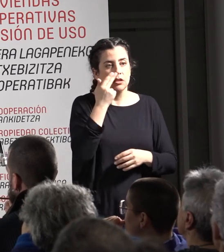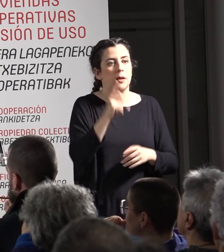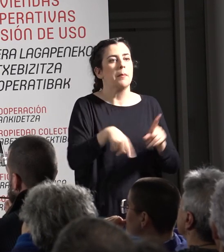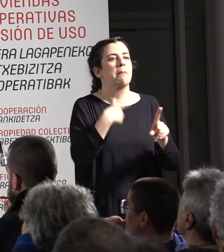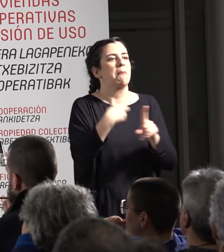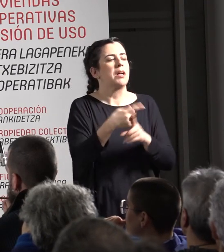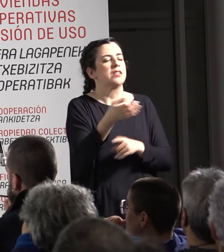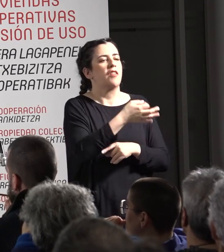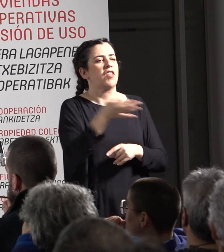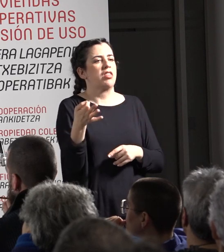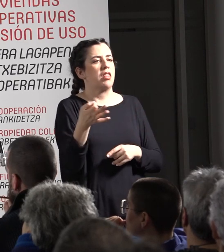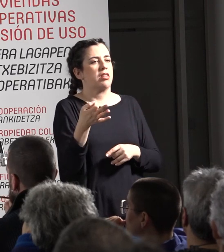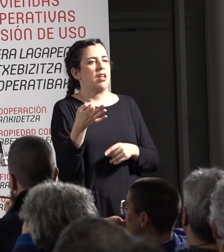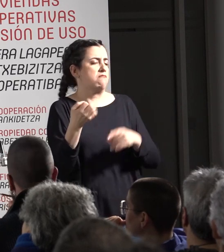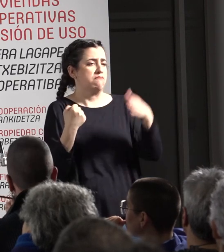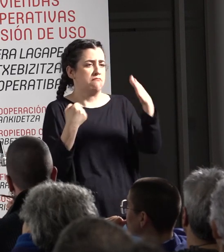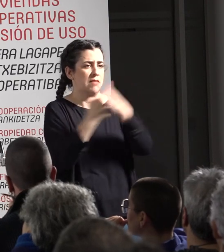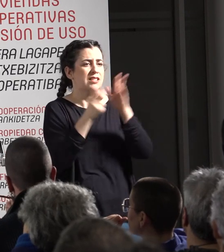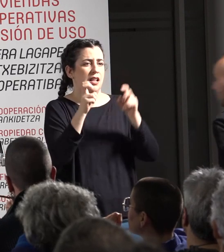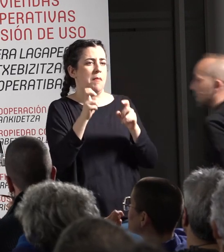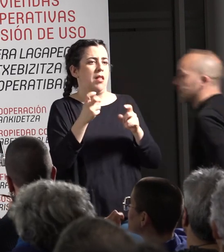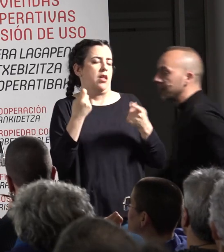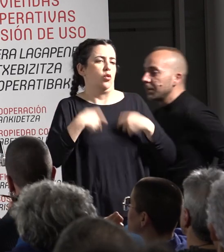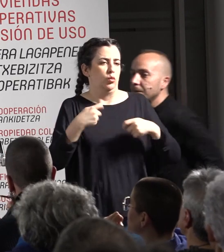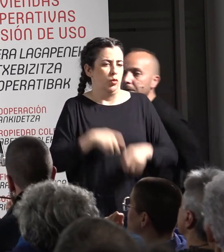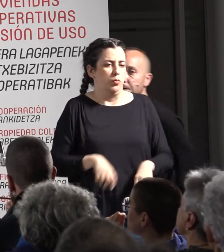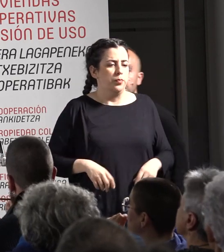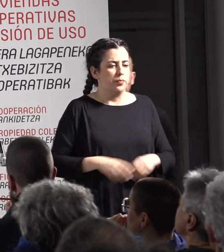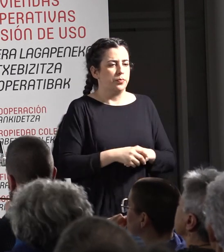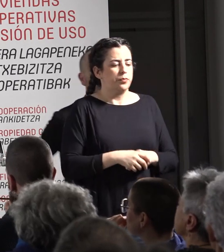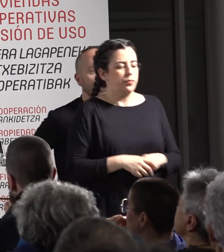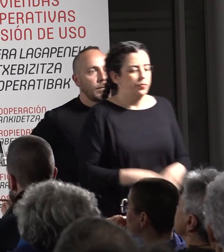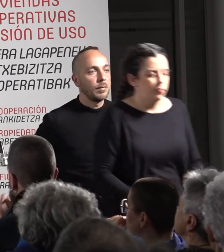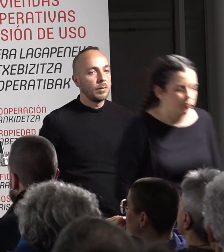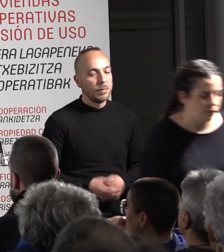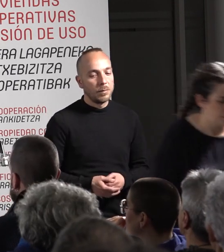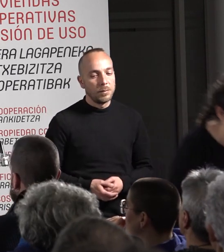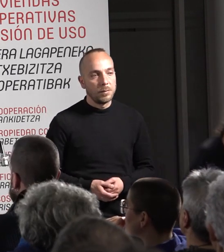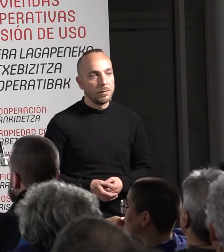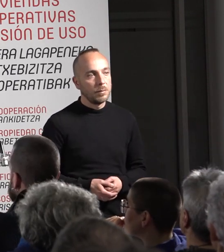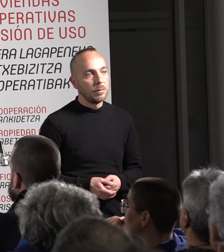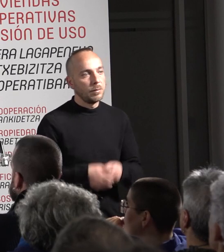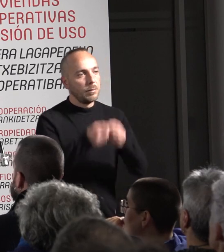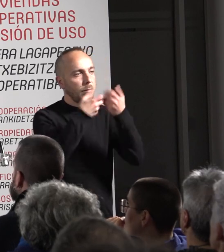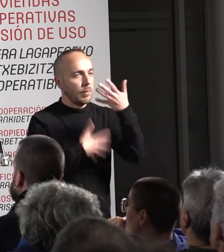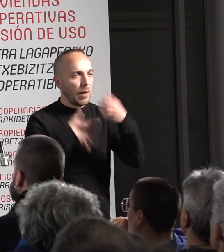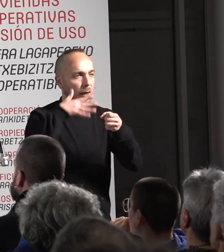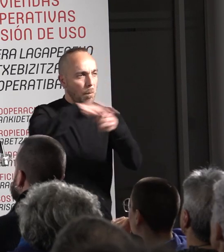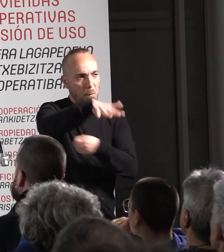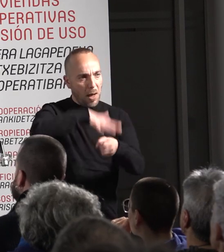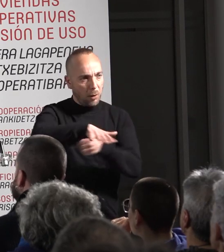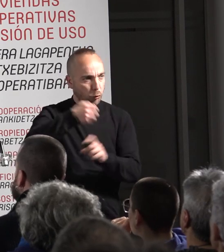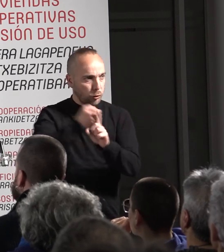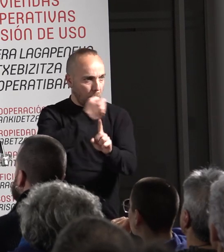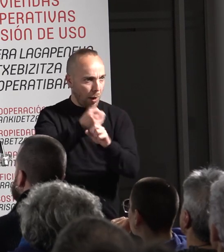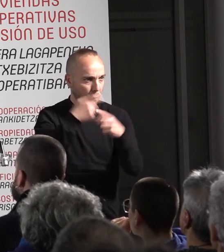máxima eficiencia en el consumo, como hemos dicho antes. Los impactos, aquí hay una lista de muchos impactos, como vengo